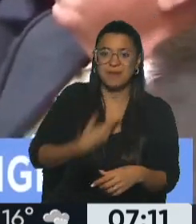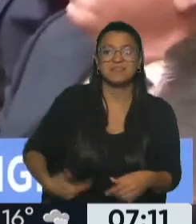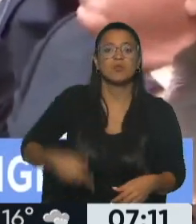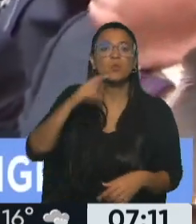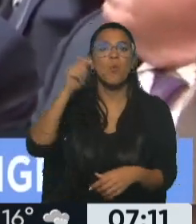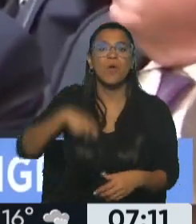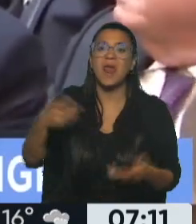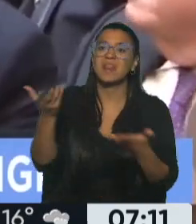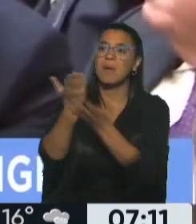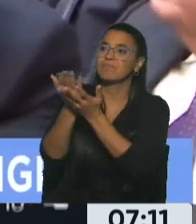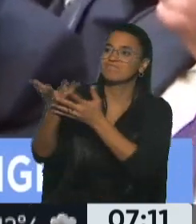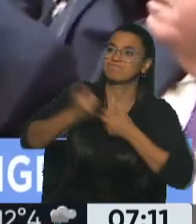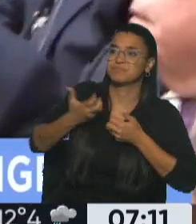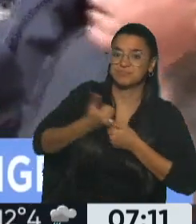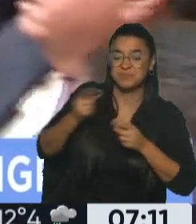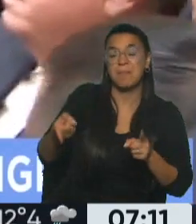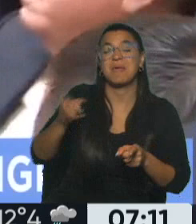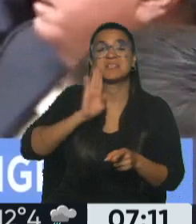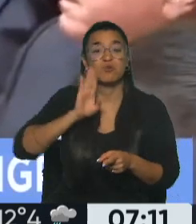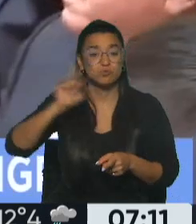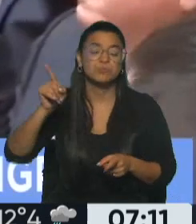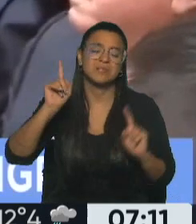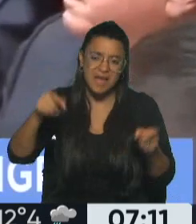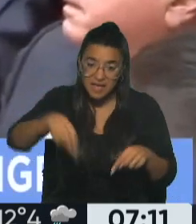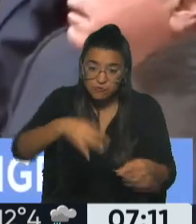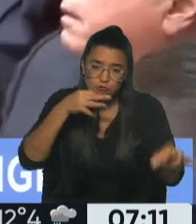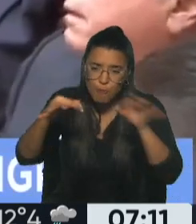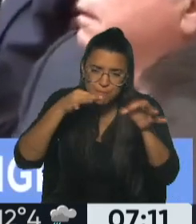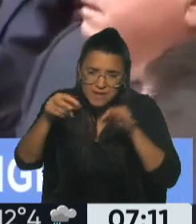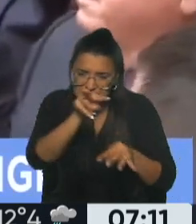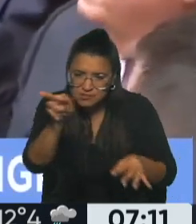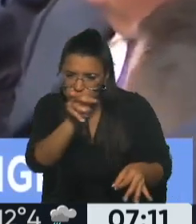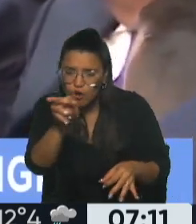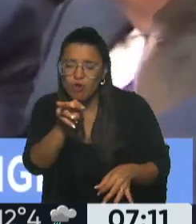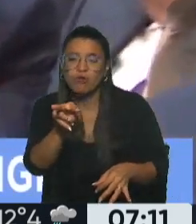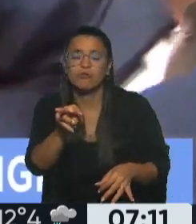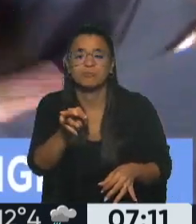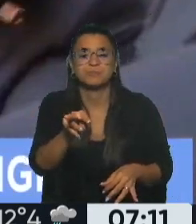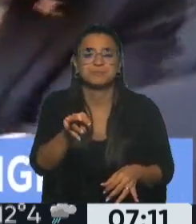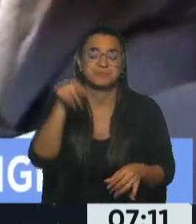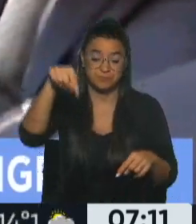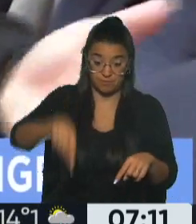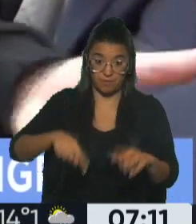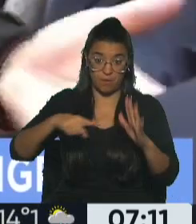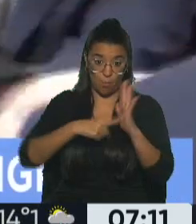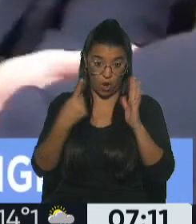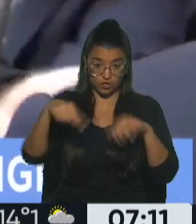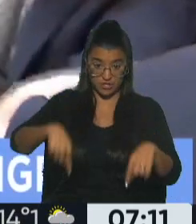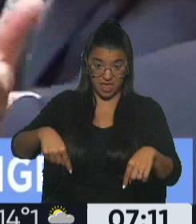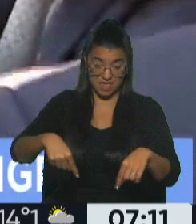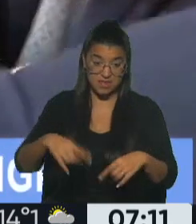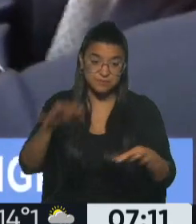Unidos claro podemos entender un poco mejor a partir de esta conversación en eh Buenos Aires insisto